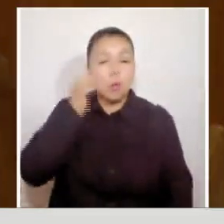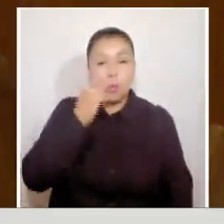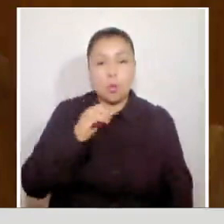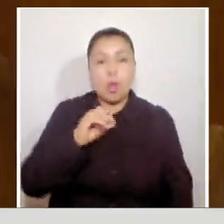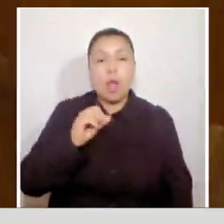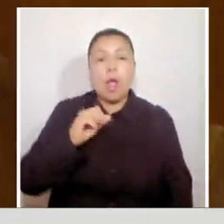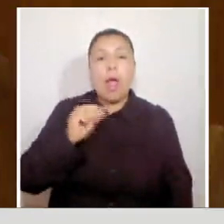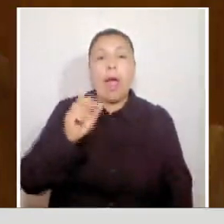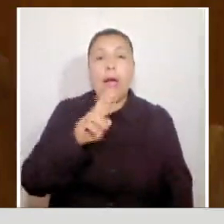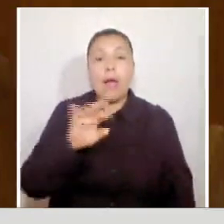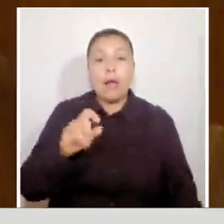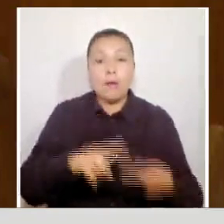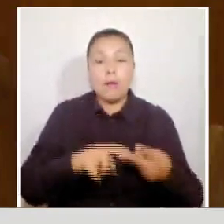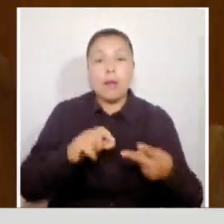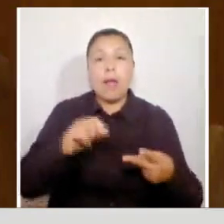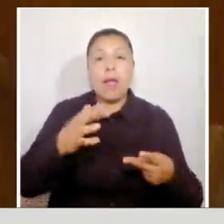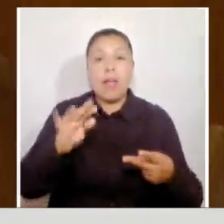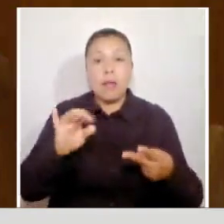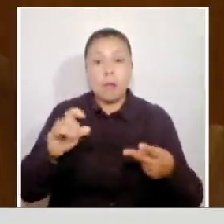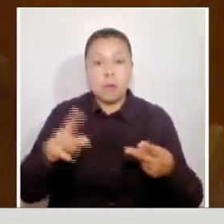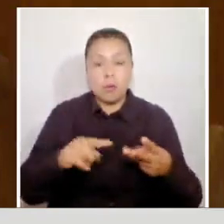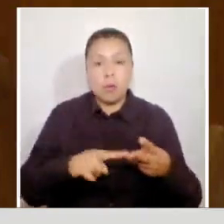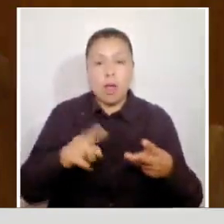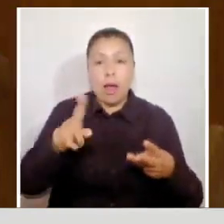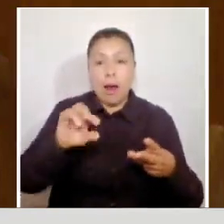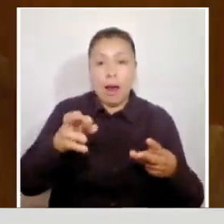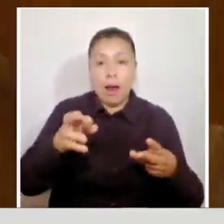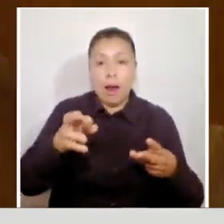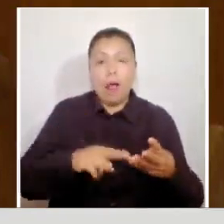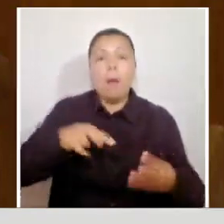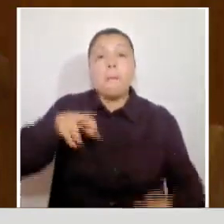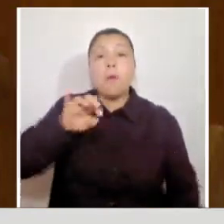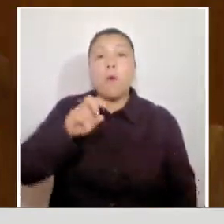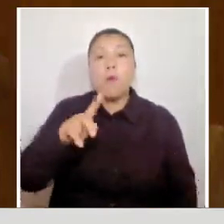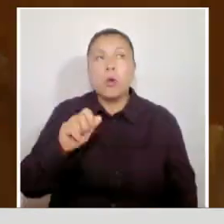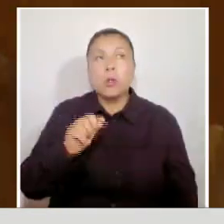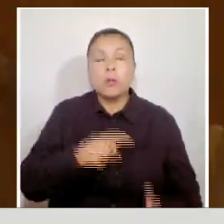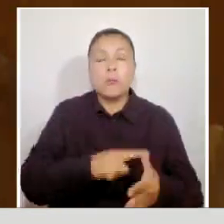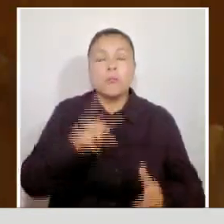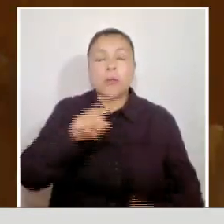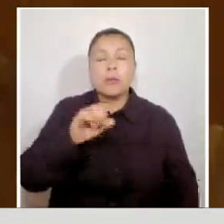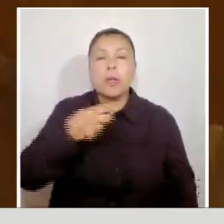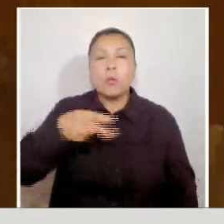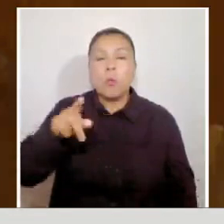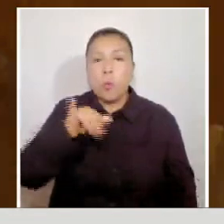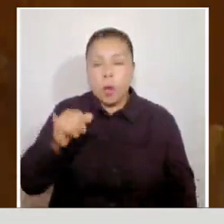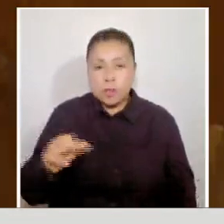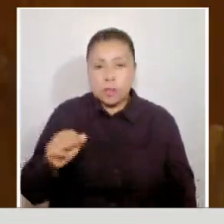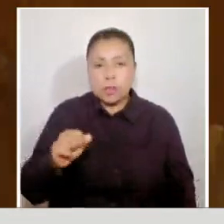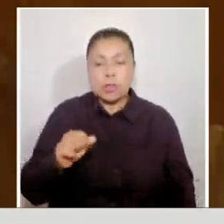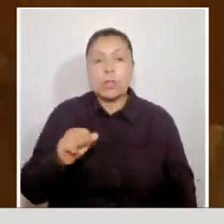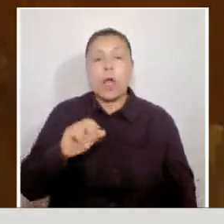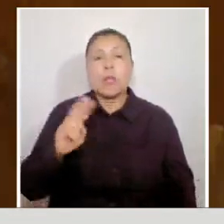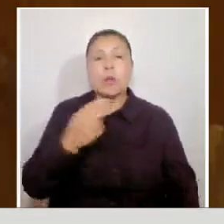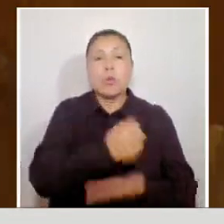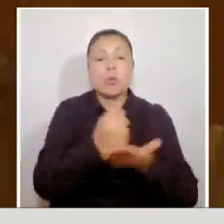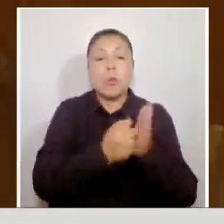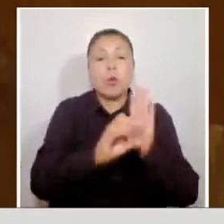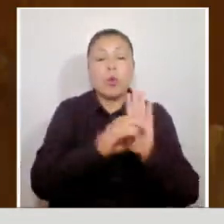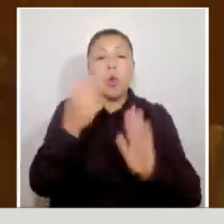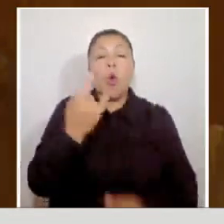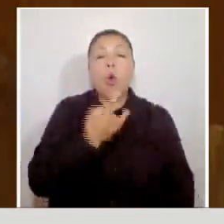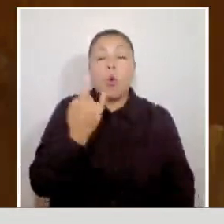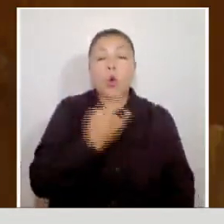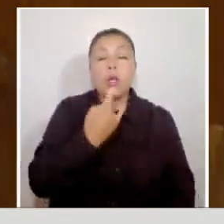Aravena Fidel Espinosa José García yasna probos y Gustavo sangua en segundo trámite constitucional Con urgencia